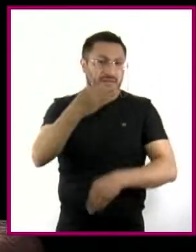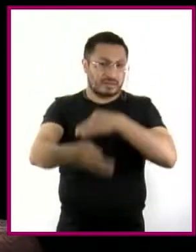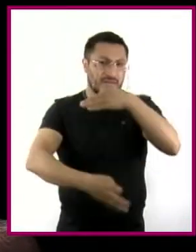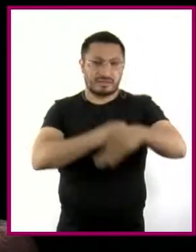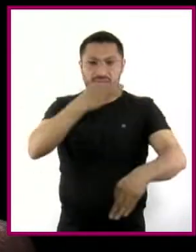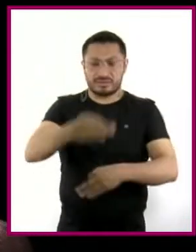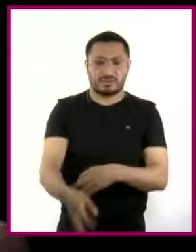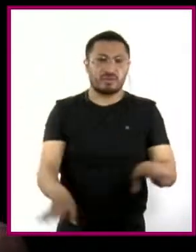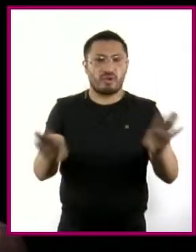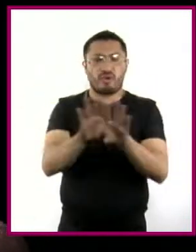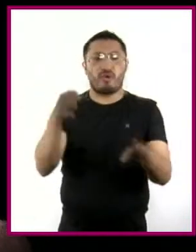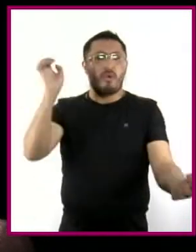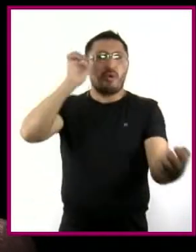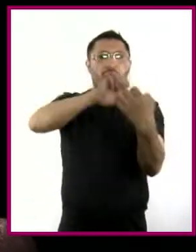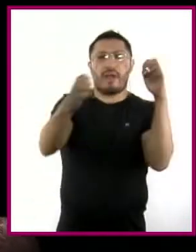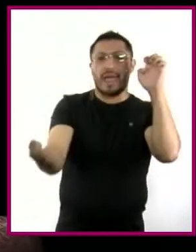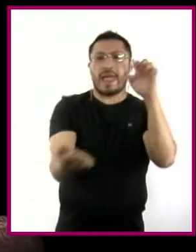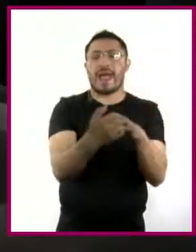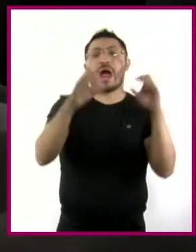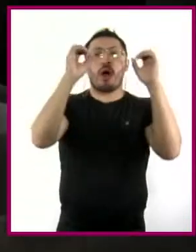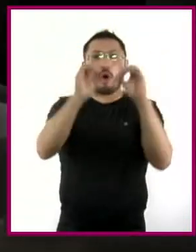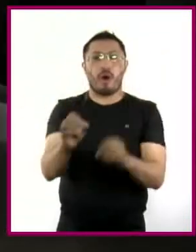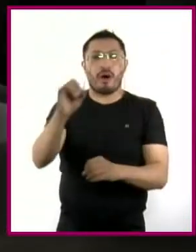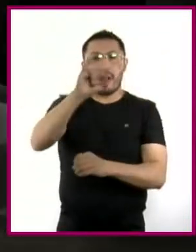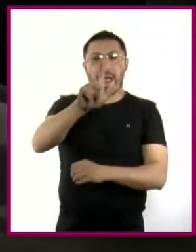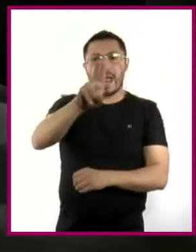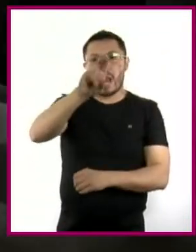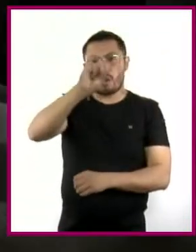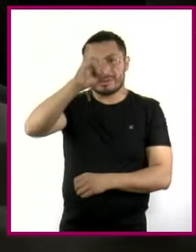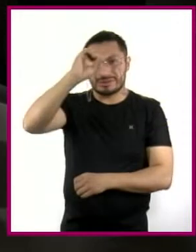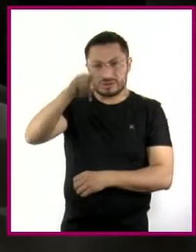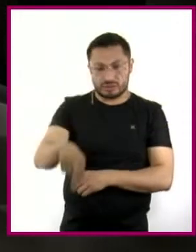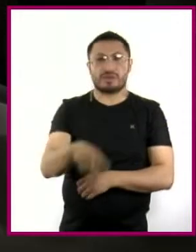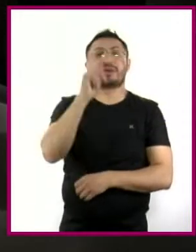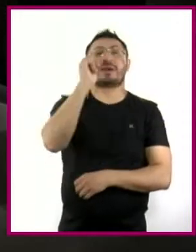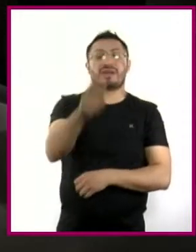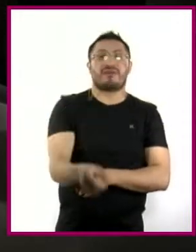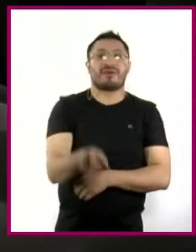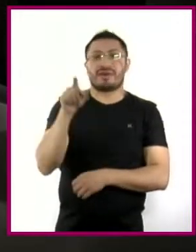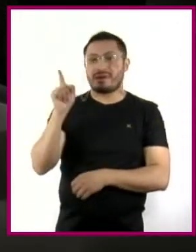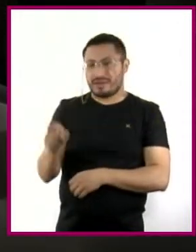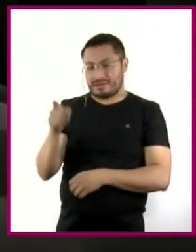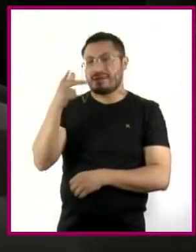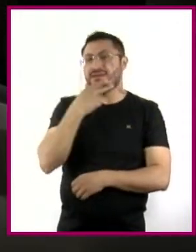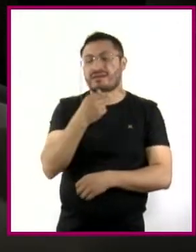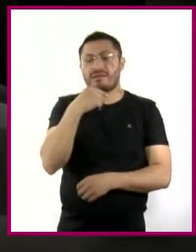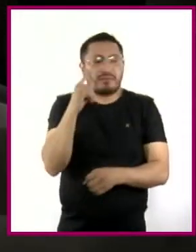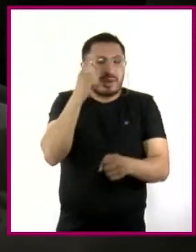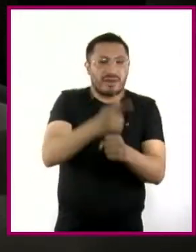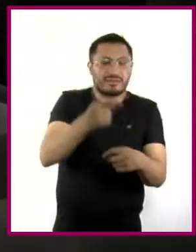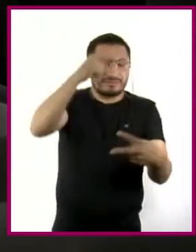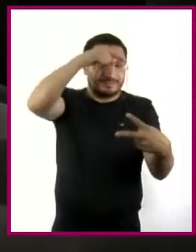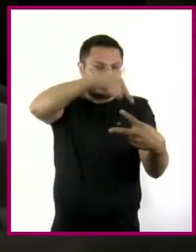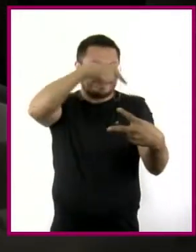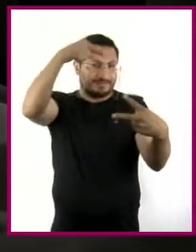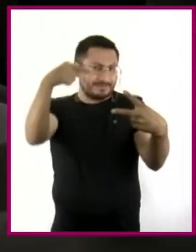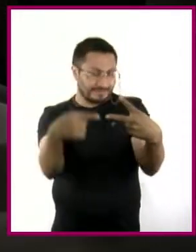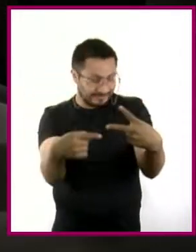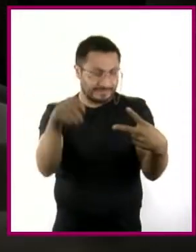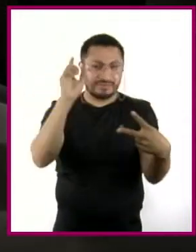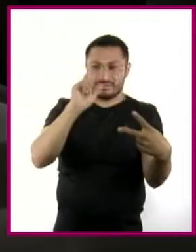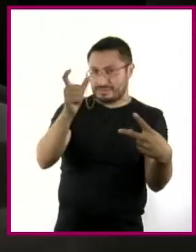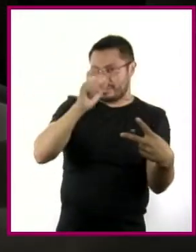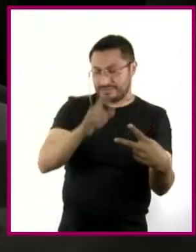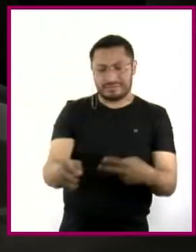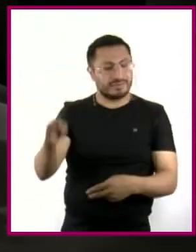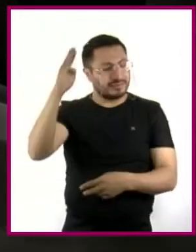demás sea un engaño o una ilusión. Lo que Descartes encuentra en estas primeras 2 meditaciones, al preguntarse